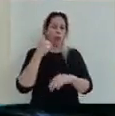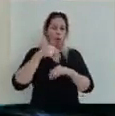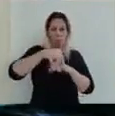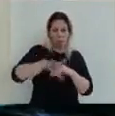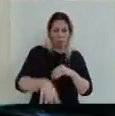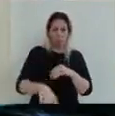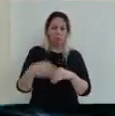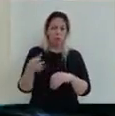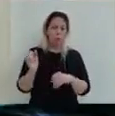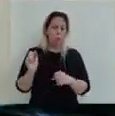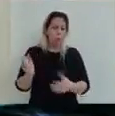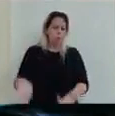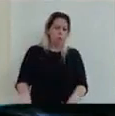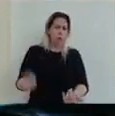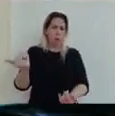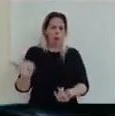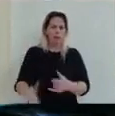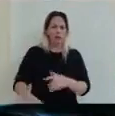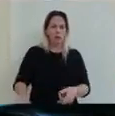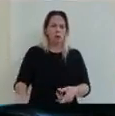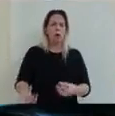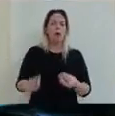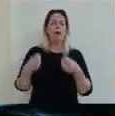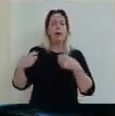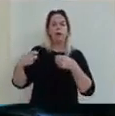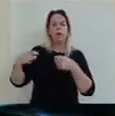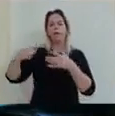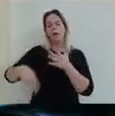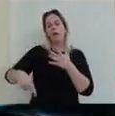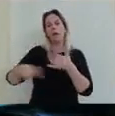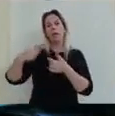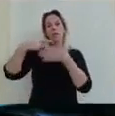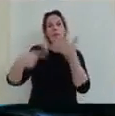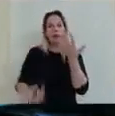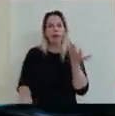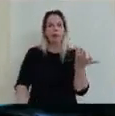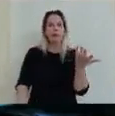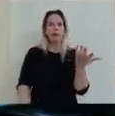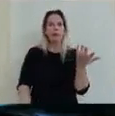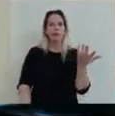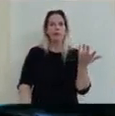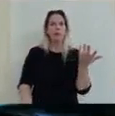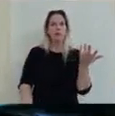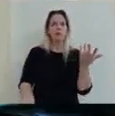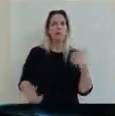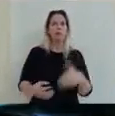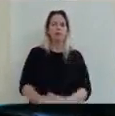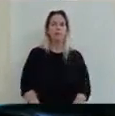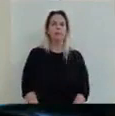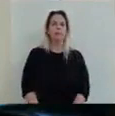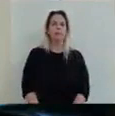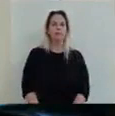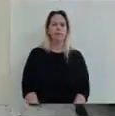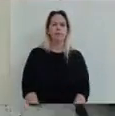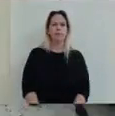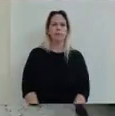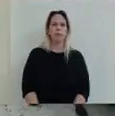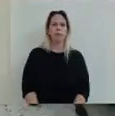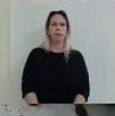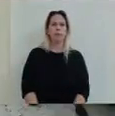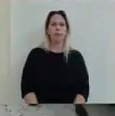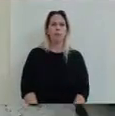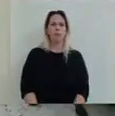como para que digan, se gastó en esto. Si no se gastó la totalidad, lo vamos a ver en el informe. O sea, me parece que no